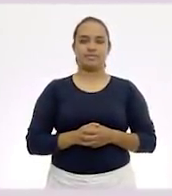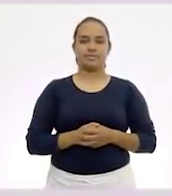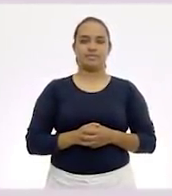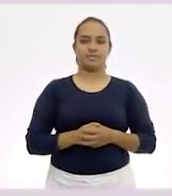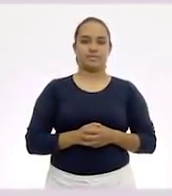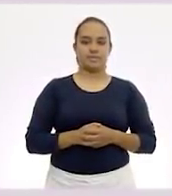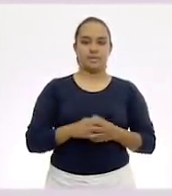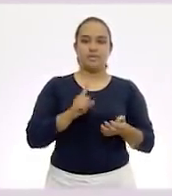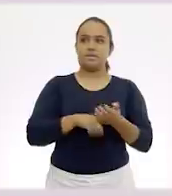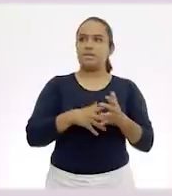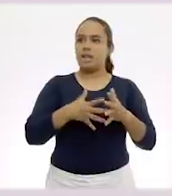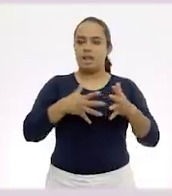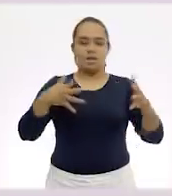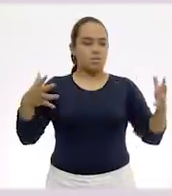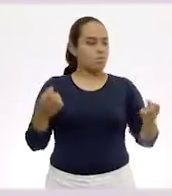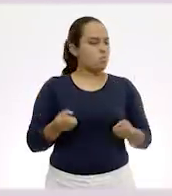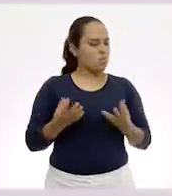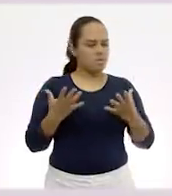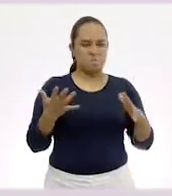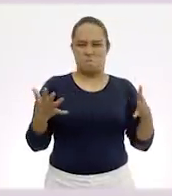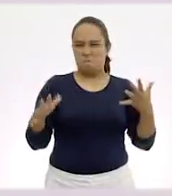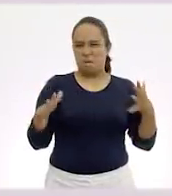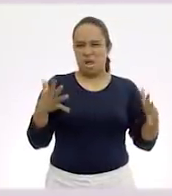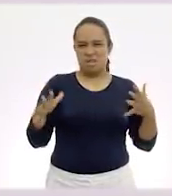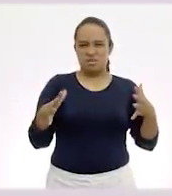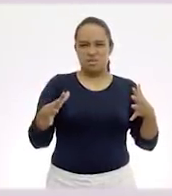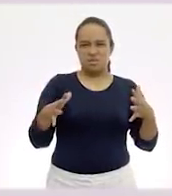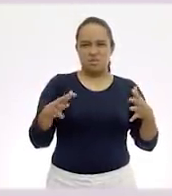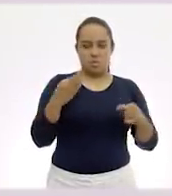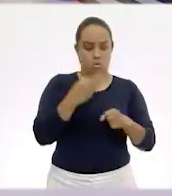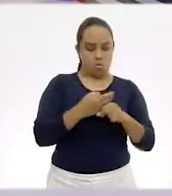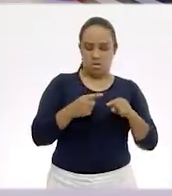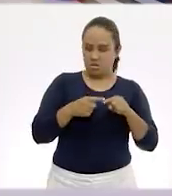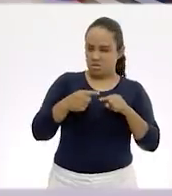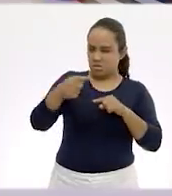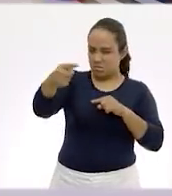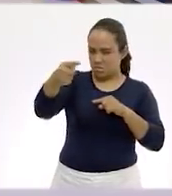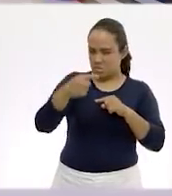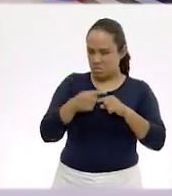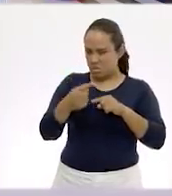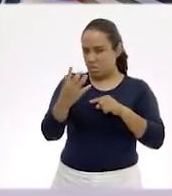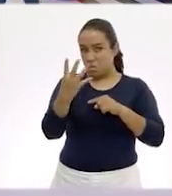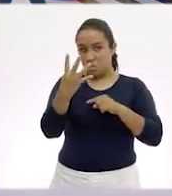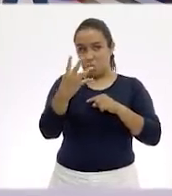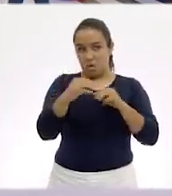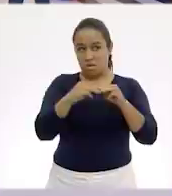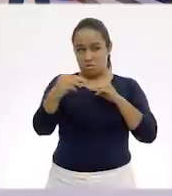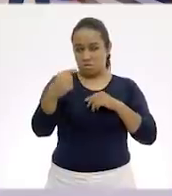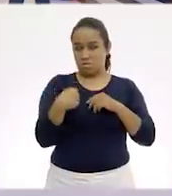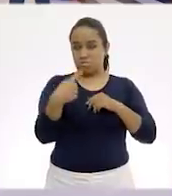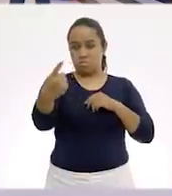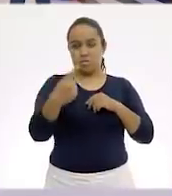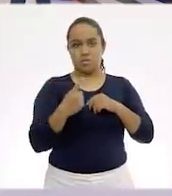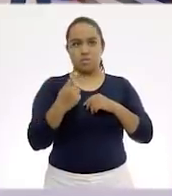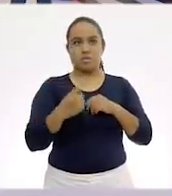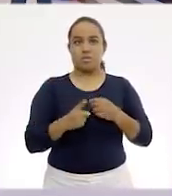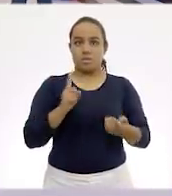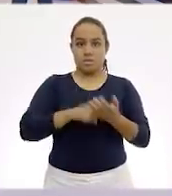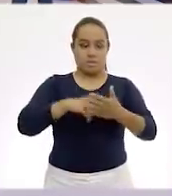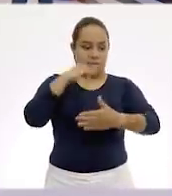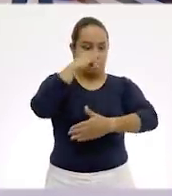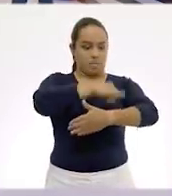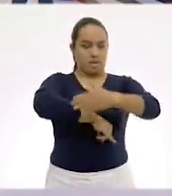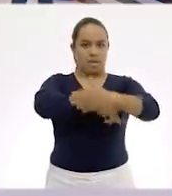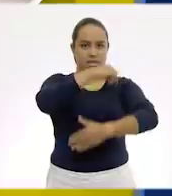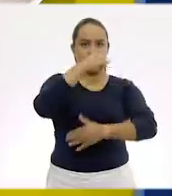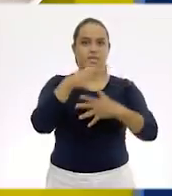¿Qué tan largo será? Más o menos a la distancia que estamos son como 4 metros. Ay, sí son muy grandes las ¿Te ballenas.